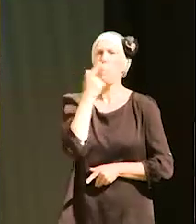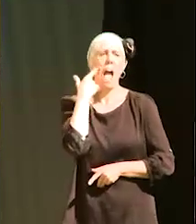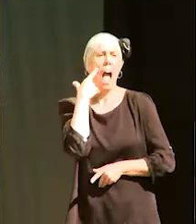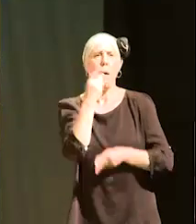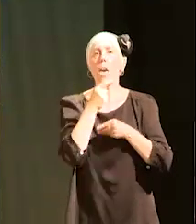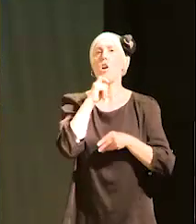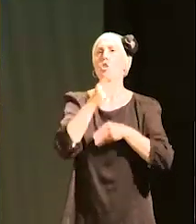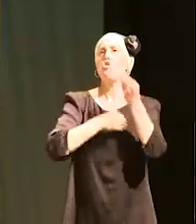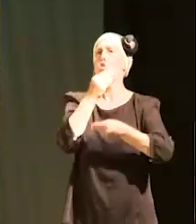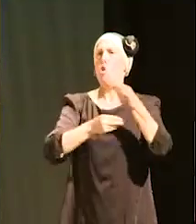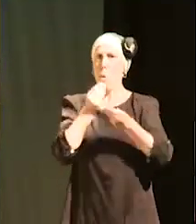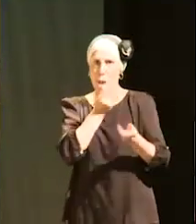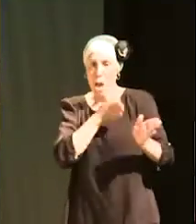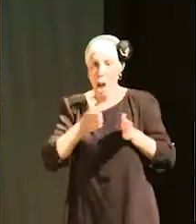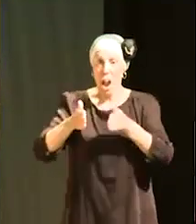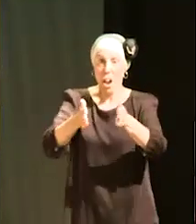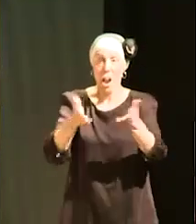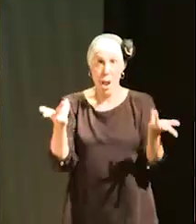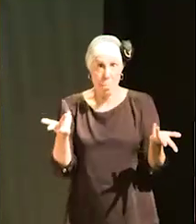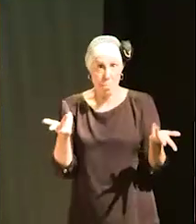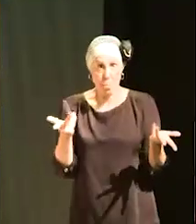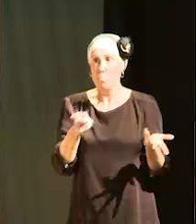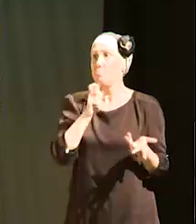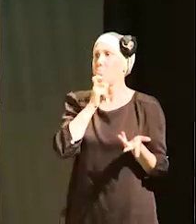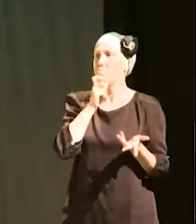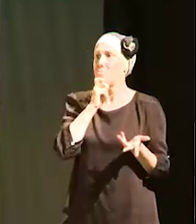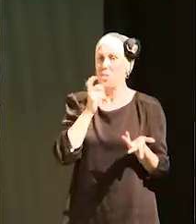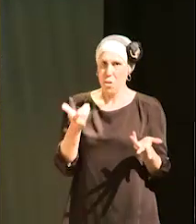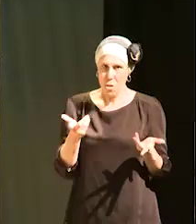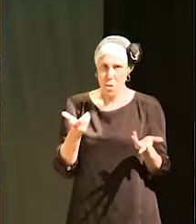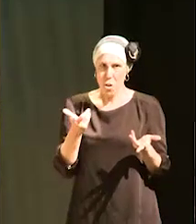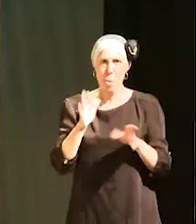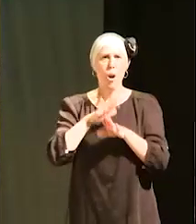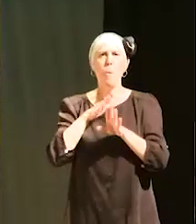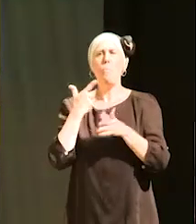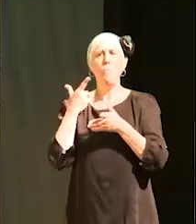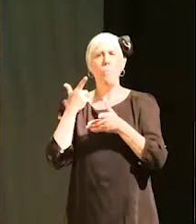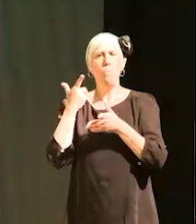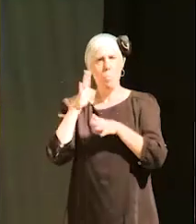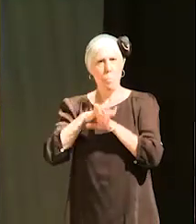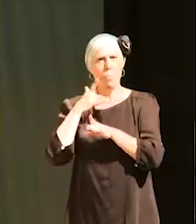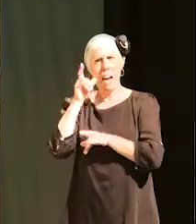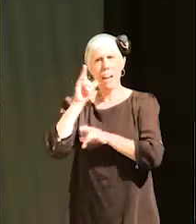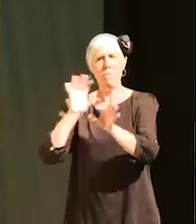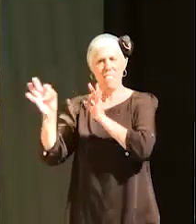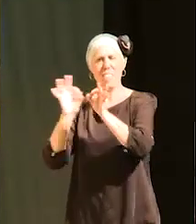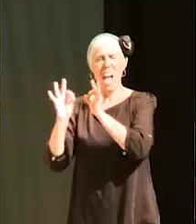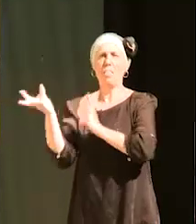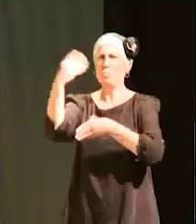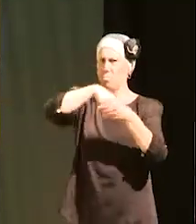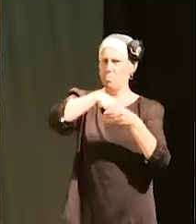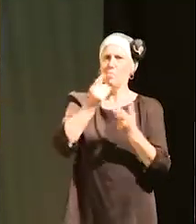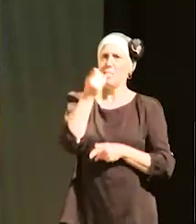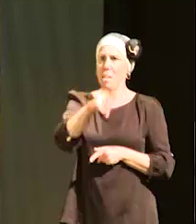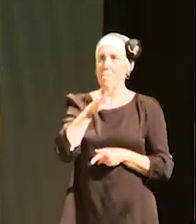esta otra ruta para vincular verdad a la gente de teatro porque créame que a la gente de teatro